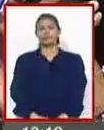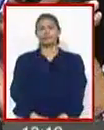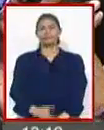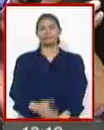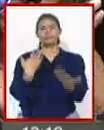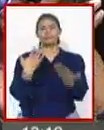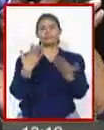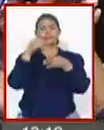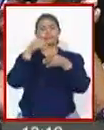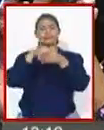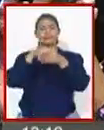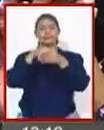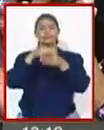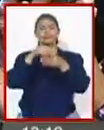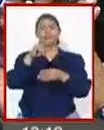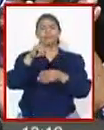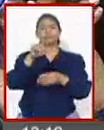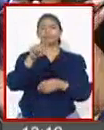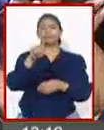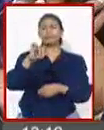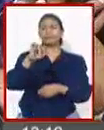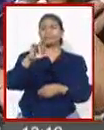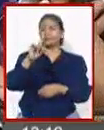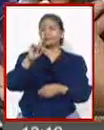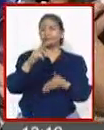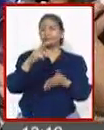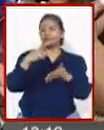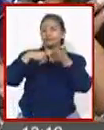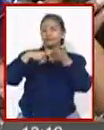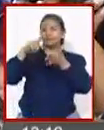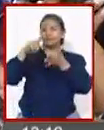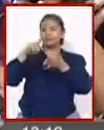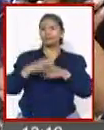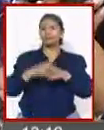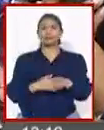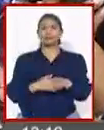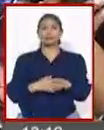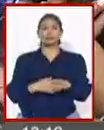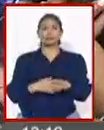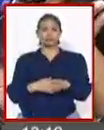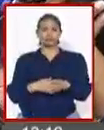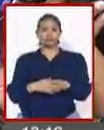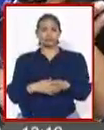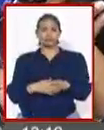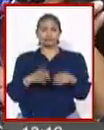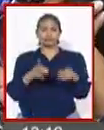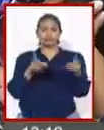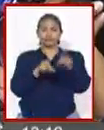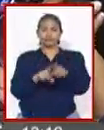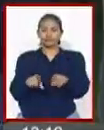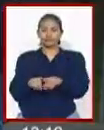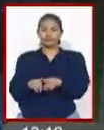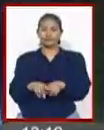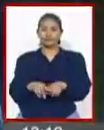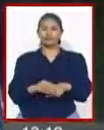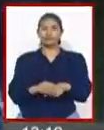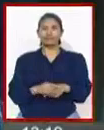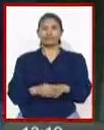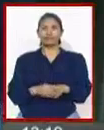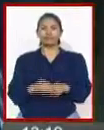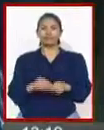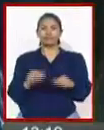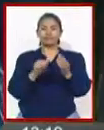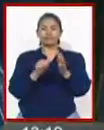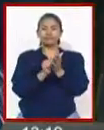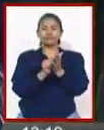voto que es voto válido, ¿no? De la lista, si alguien vota afirmativo, es voto válido. También en las